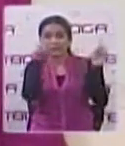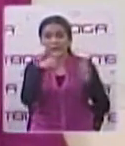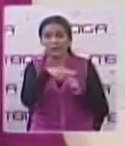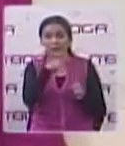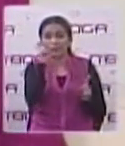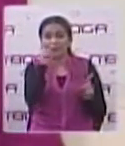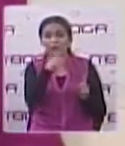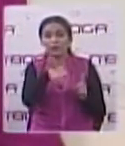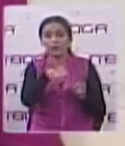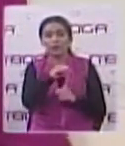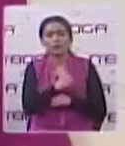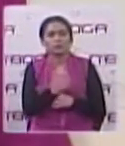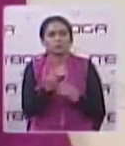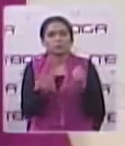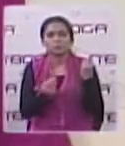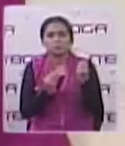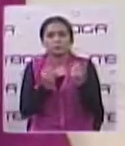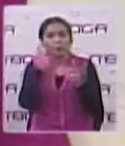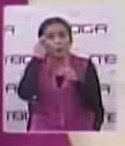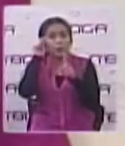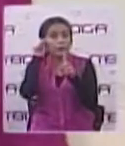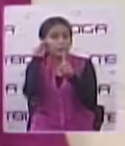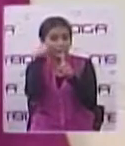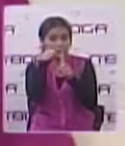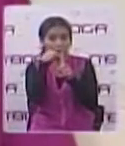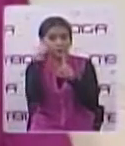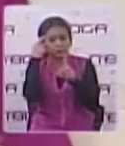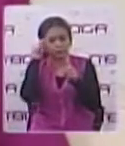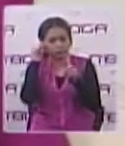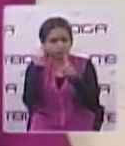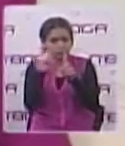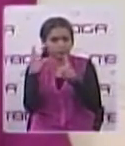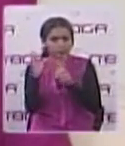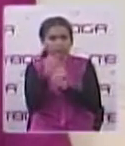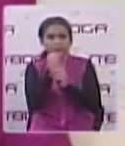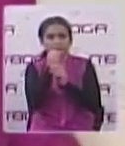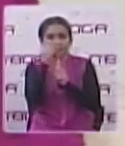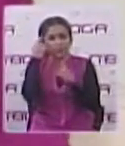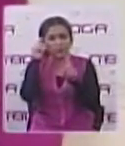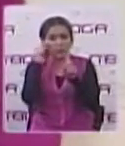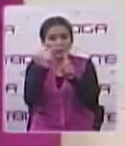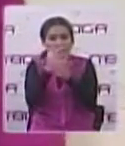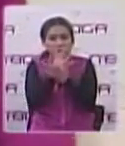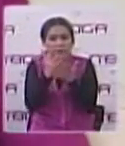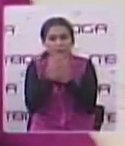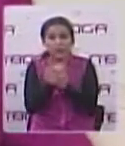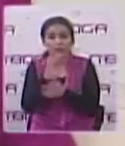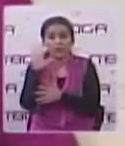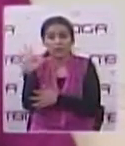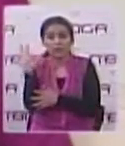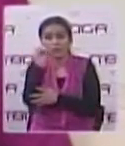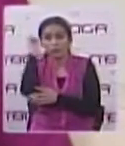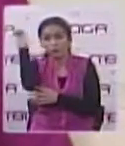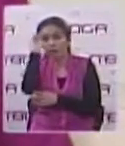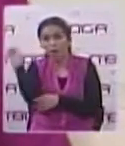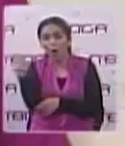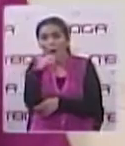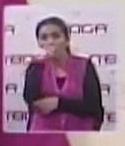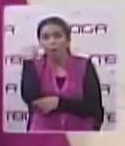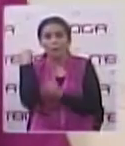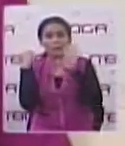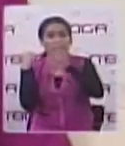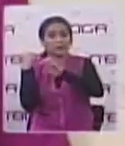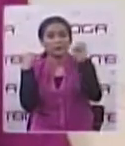meta y es una directriz que debe haber un 50% de hombres y un 50% de mujeres